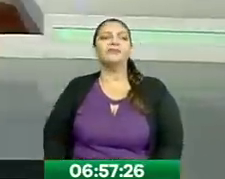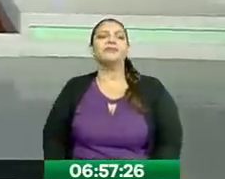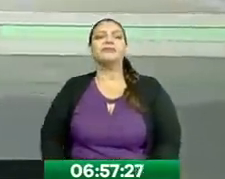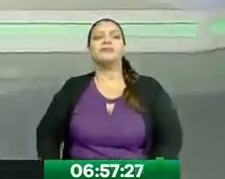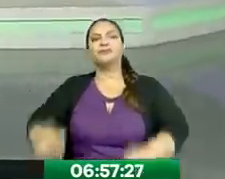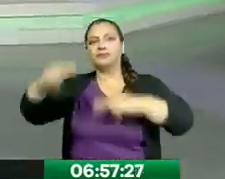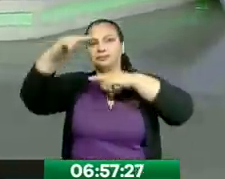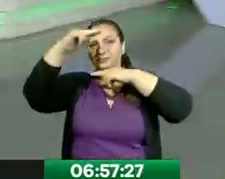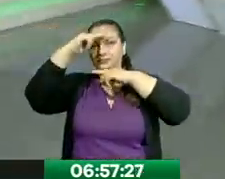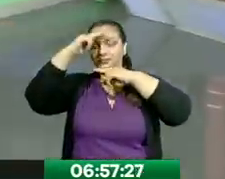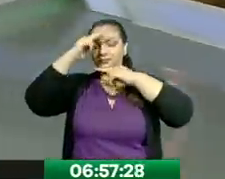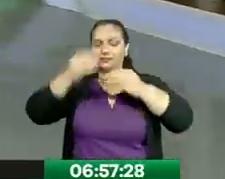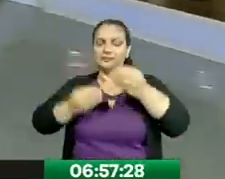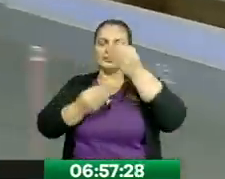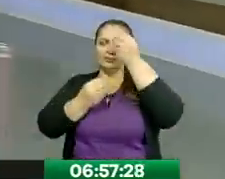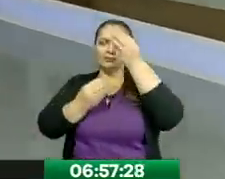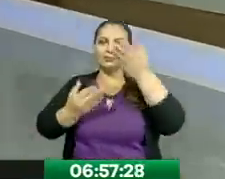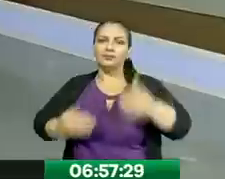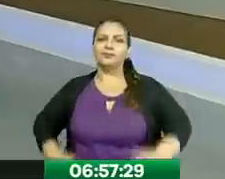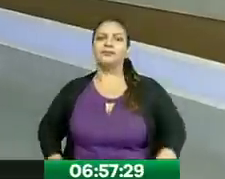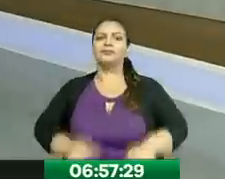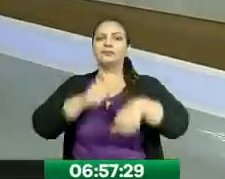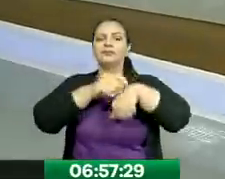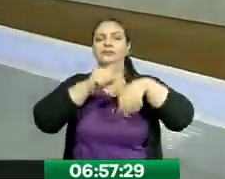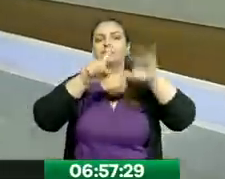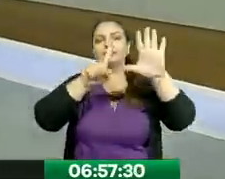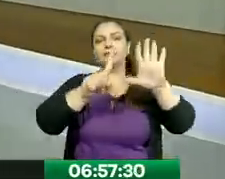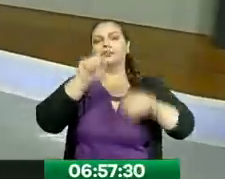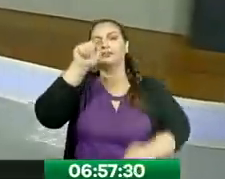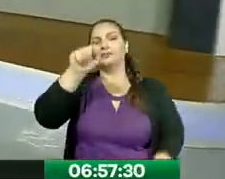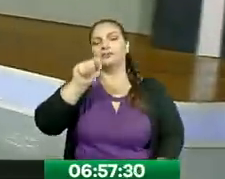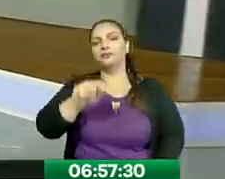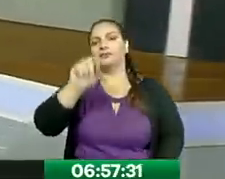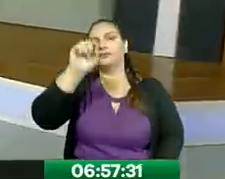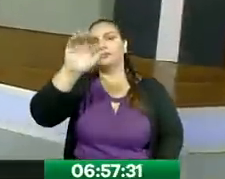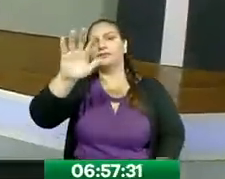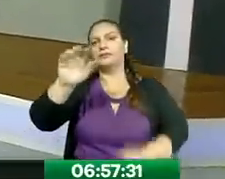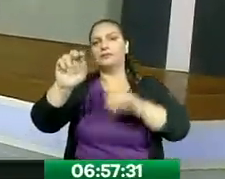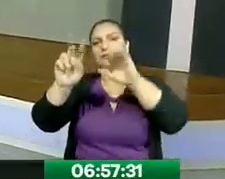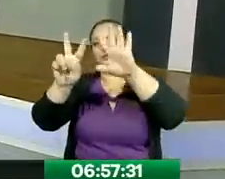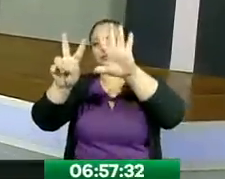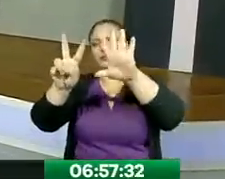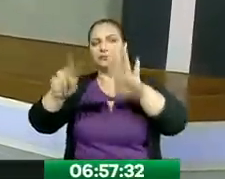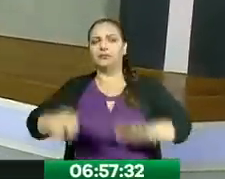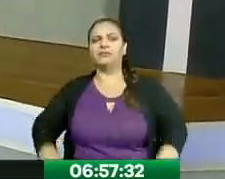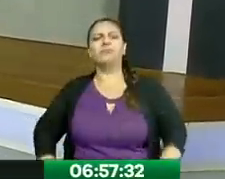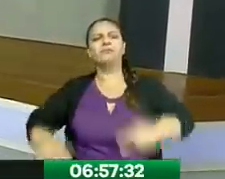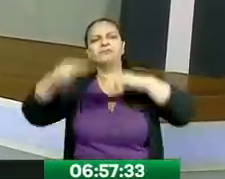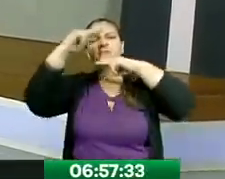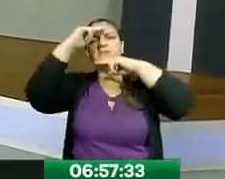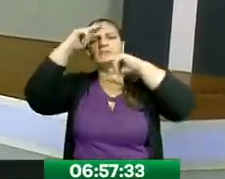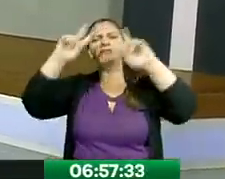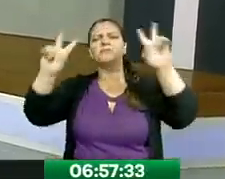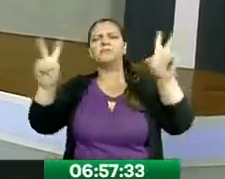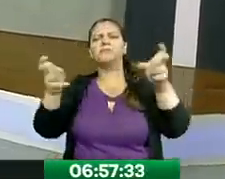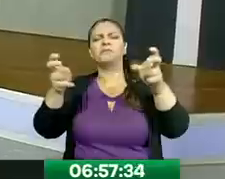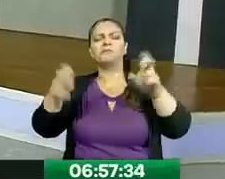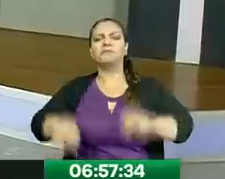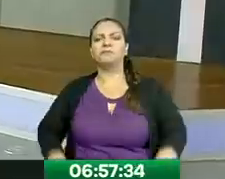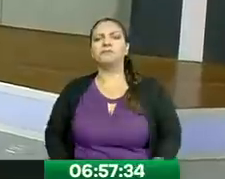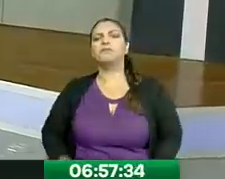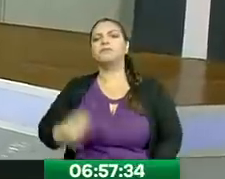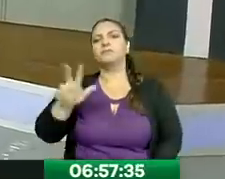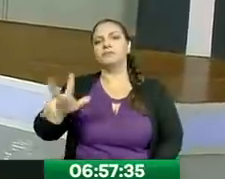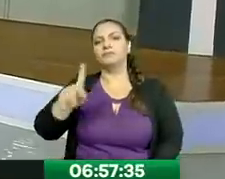57 la mañana felipao porque vamos a dar los titulares en el día de hoy señores y señoras 31 de octubre les